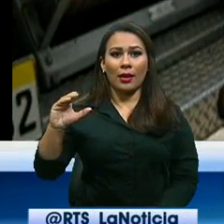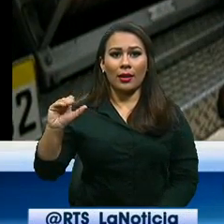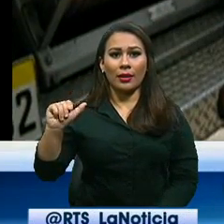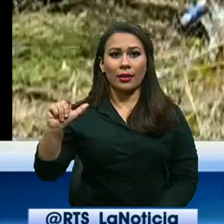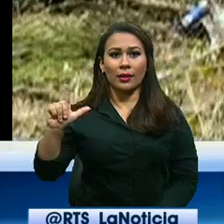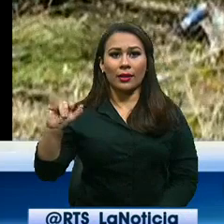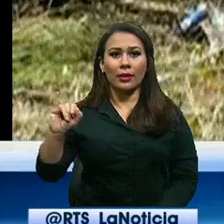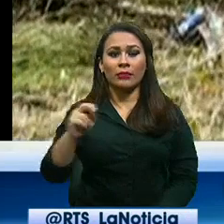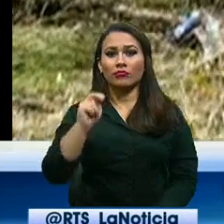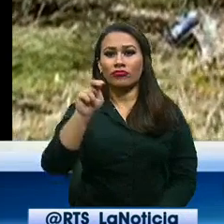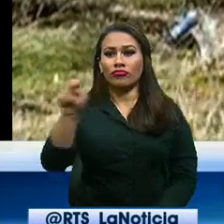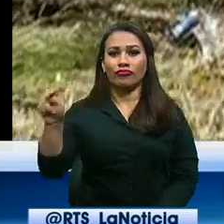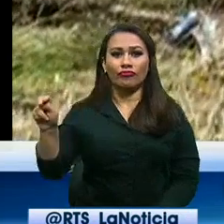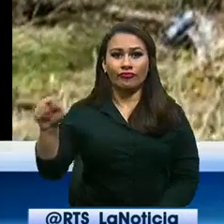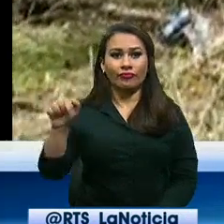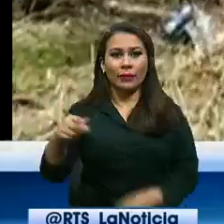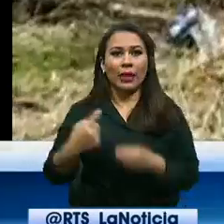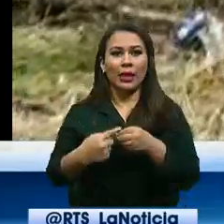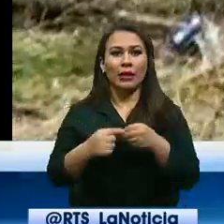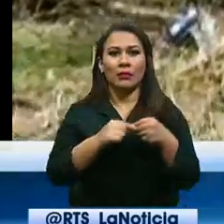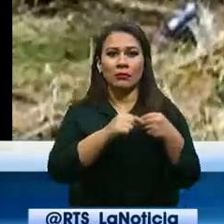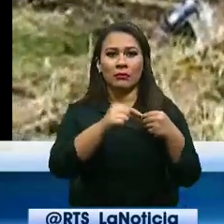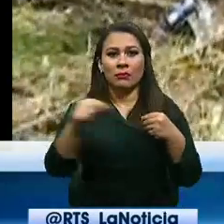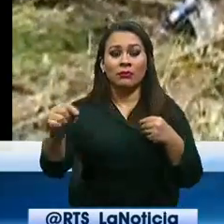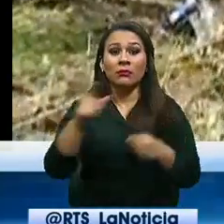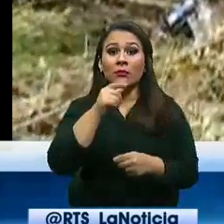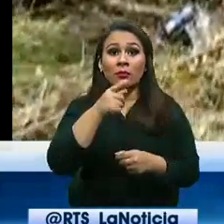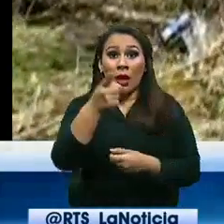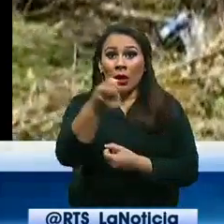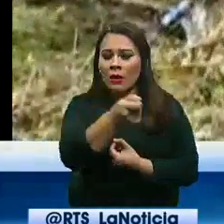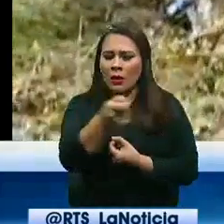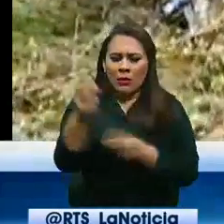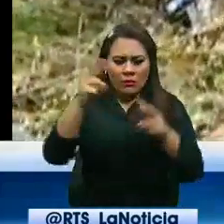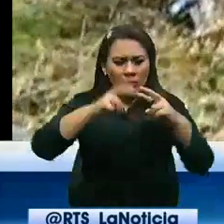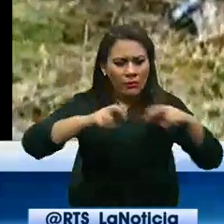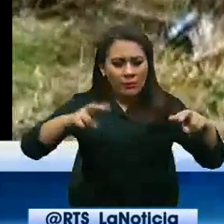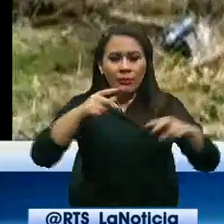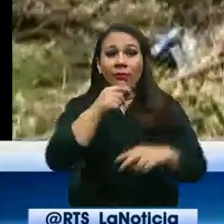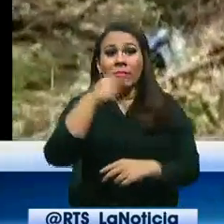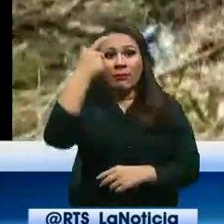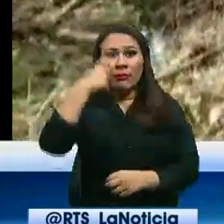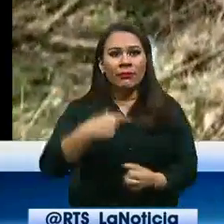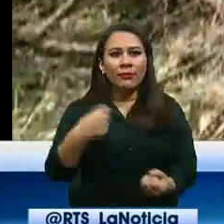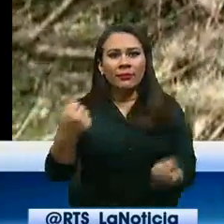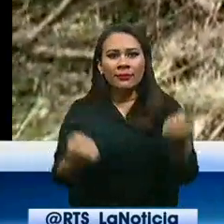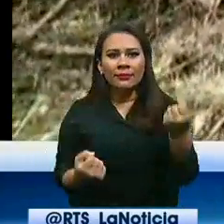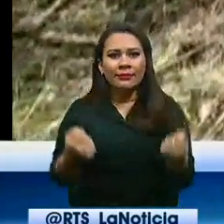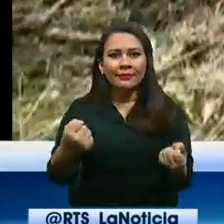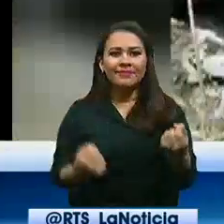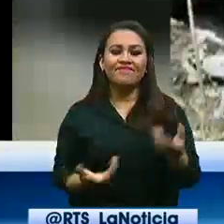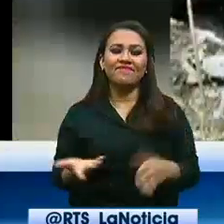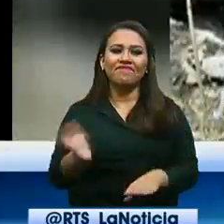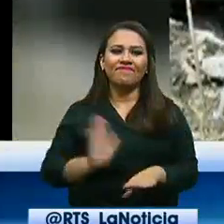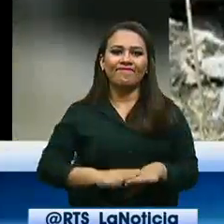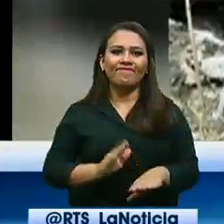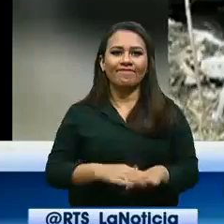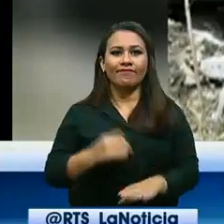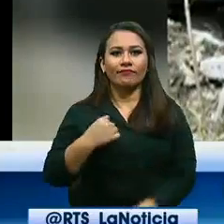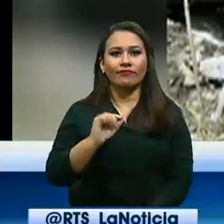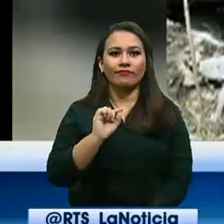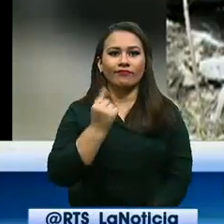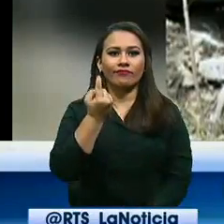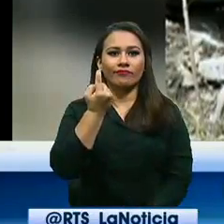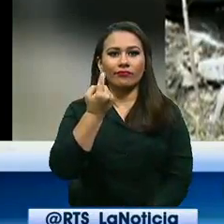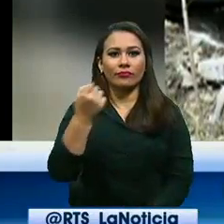capital. Según el reporte del personal del Cuerpo de Bomberos de Quito, el conductor del vehículo, quien aparentemente viajaba solo,